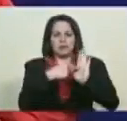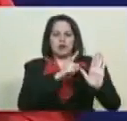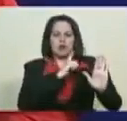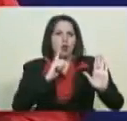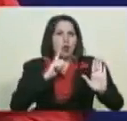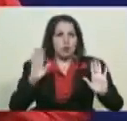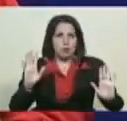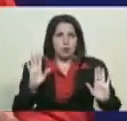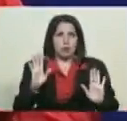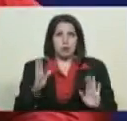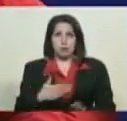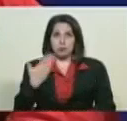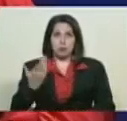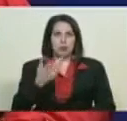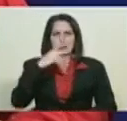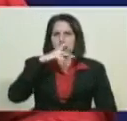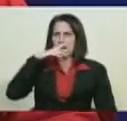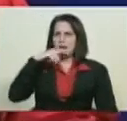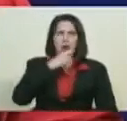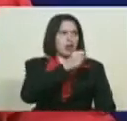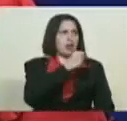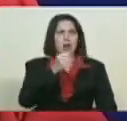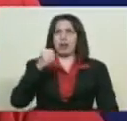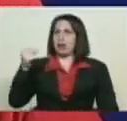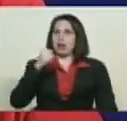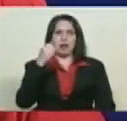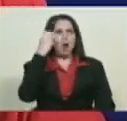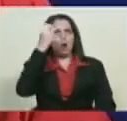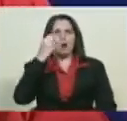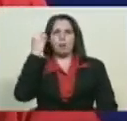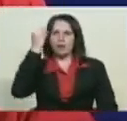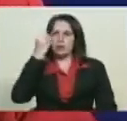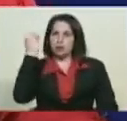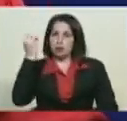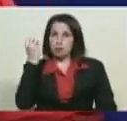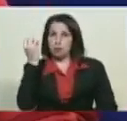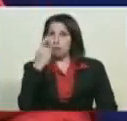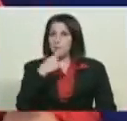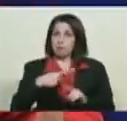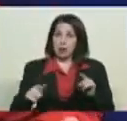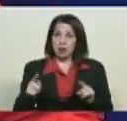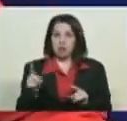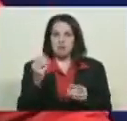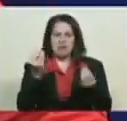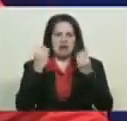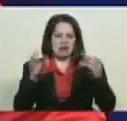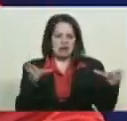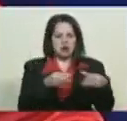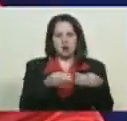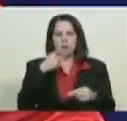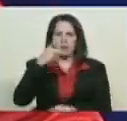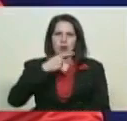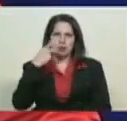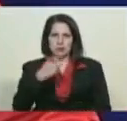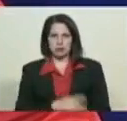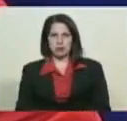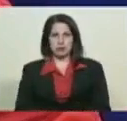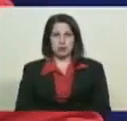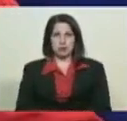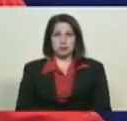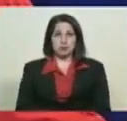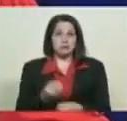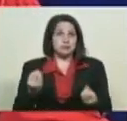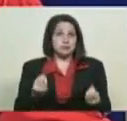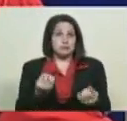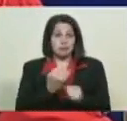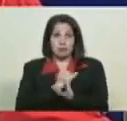puede seguir declarando y generando opinión sin necesidad de crear el partido. Pero cuando usted crea el partido, independientemente, y